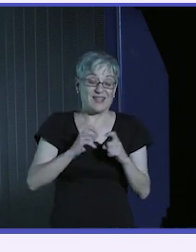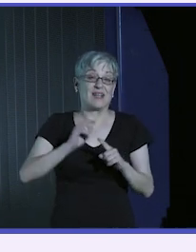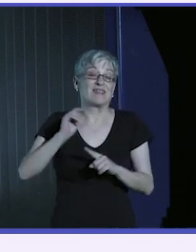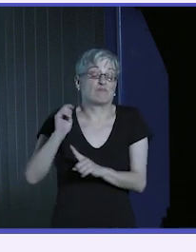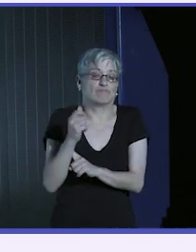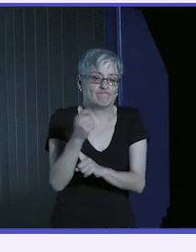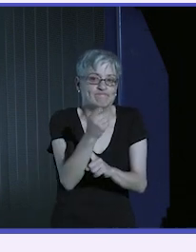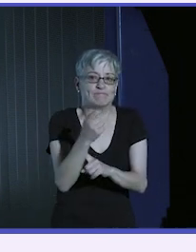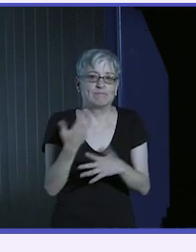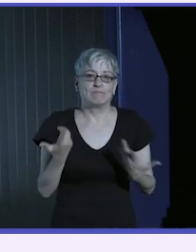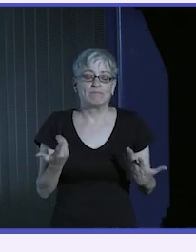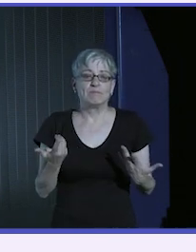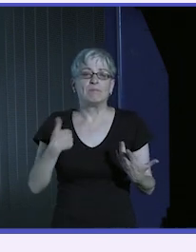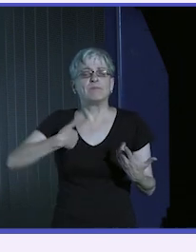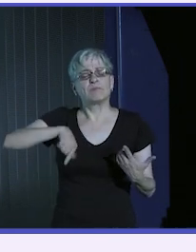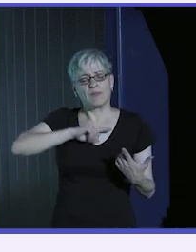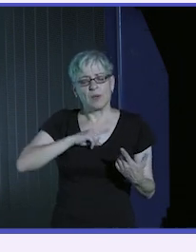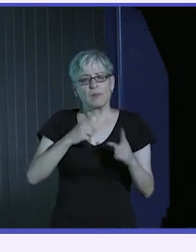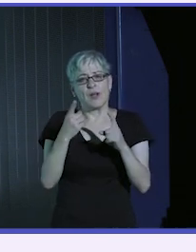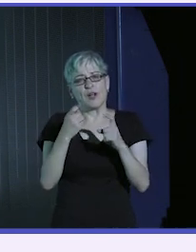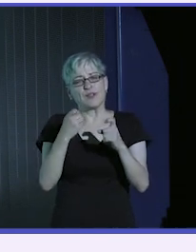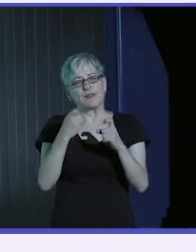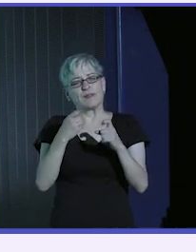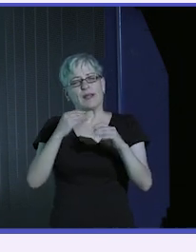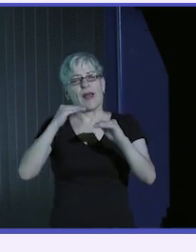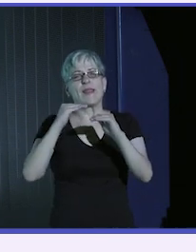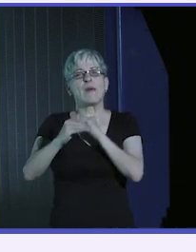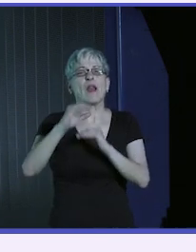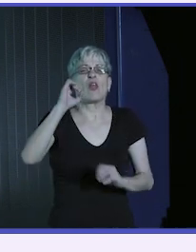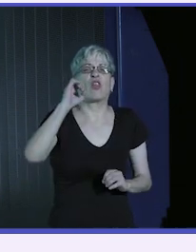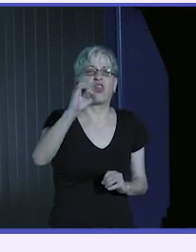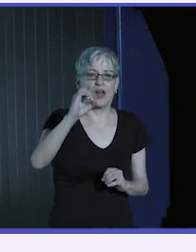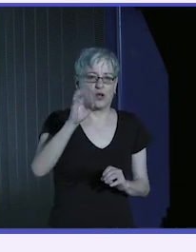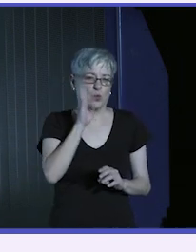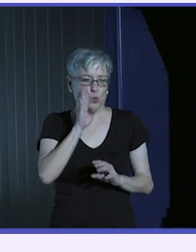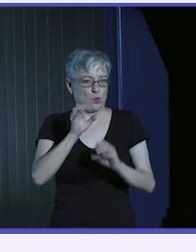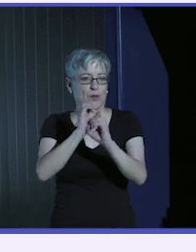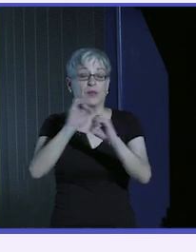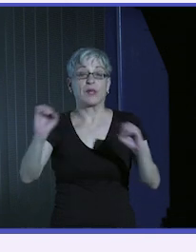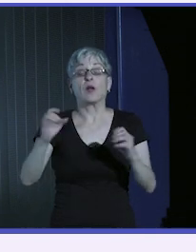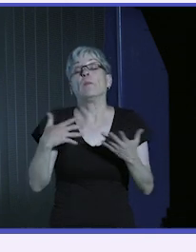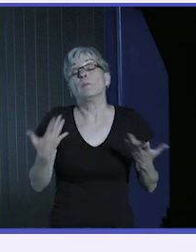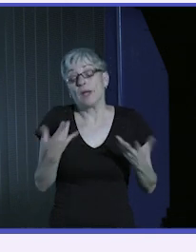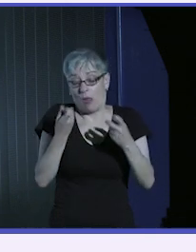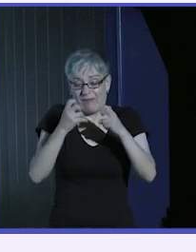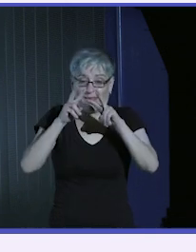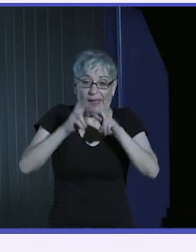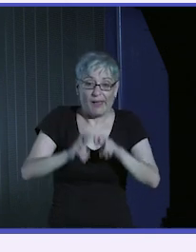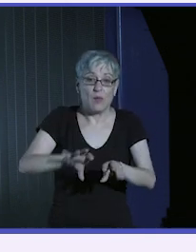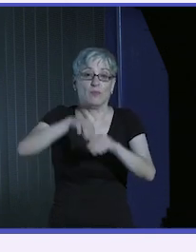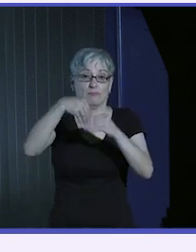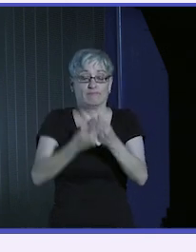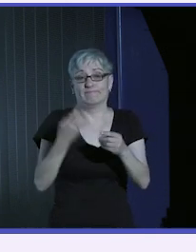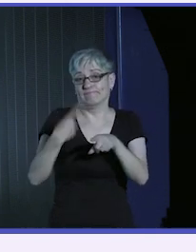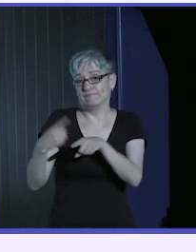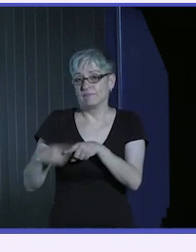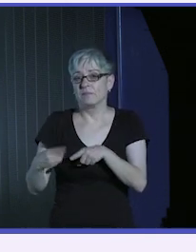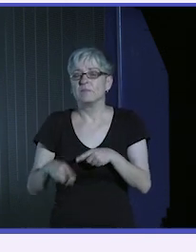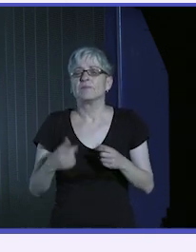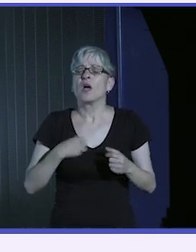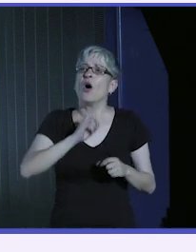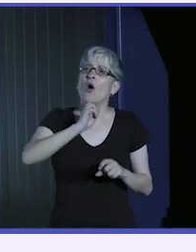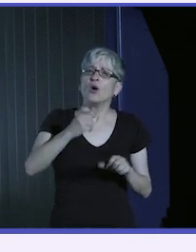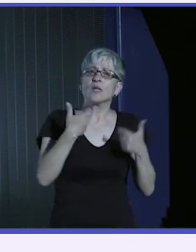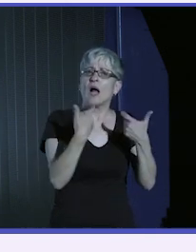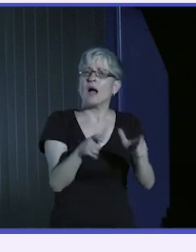este y otros, que sea net cero si realmente se despliega en toda su amplitud. Y luego, bueno, pues otras áreas donde se está viendo